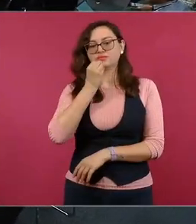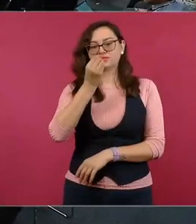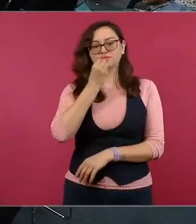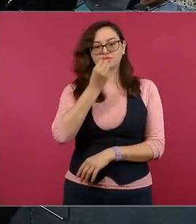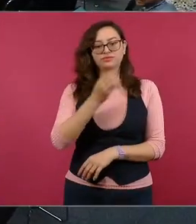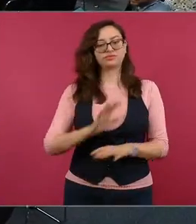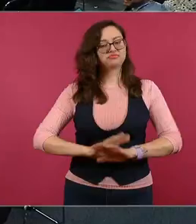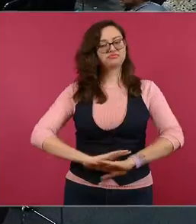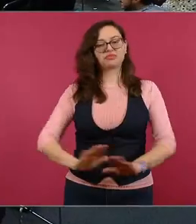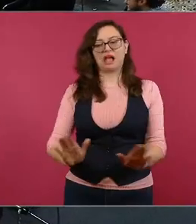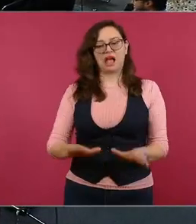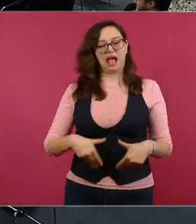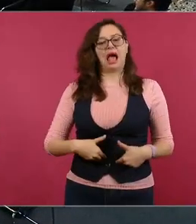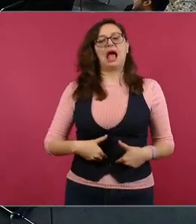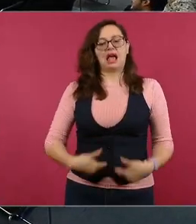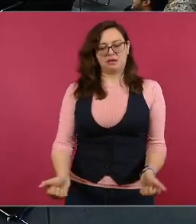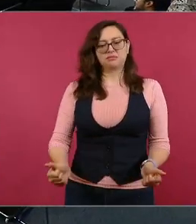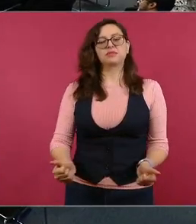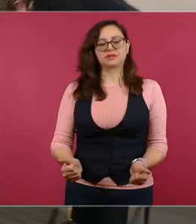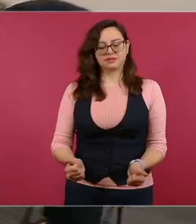Ya ya hay